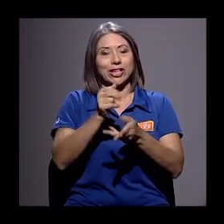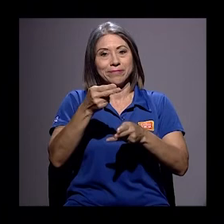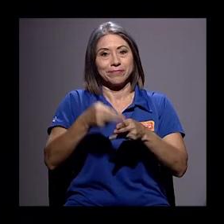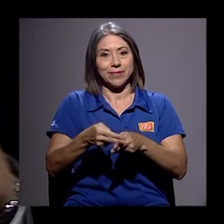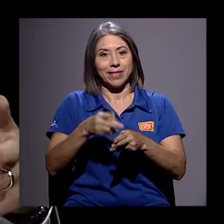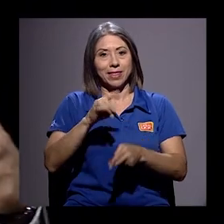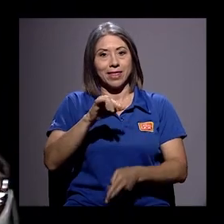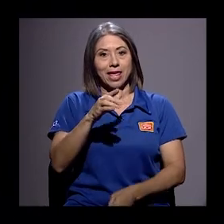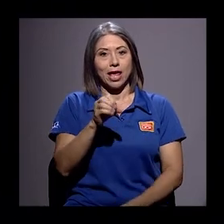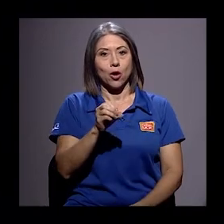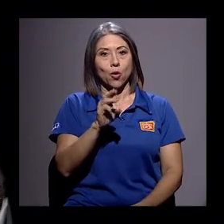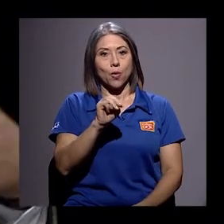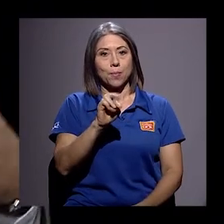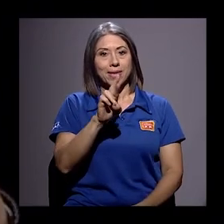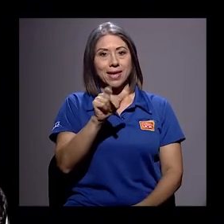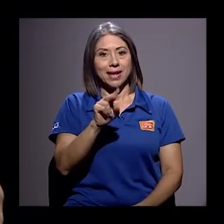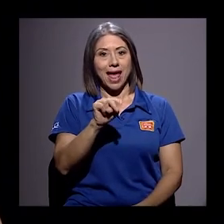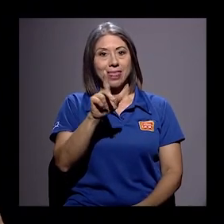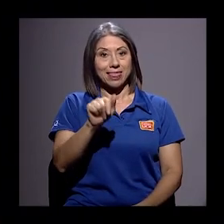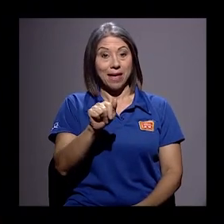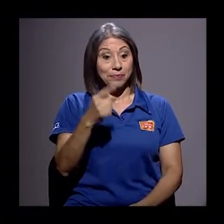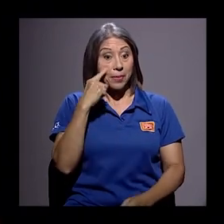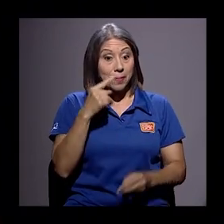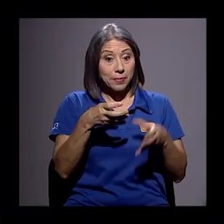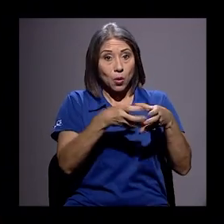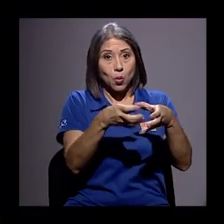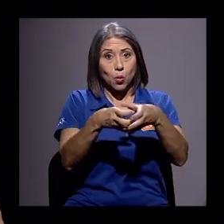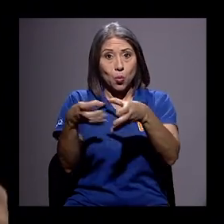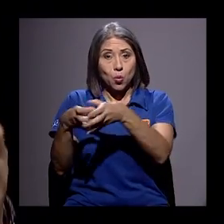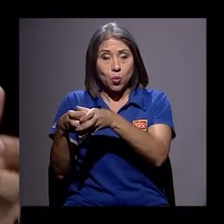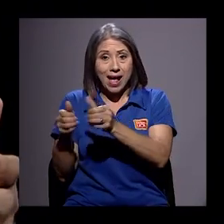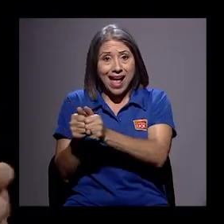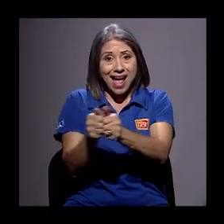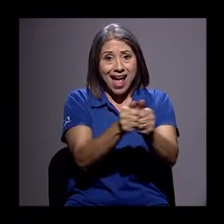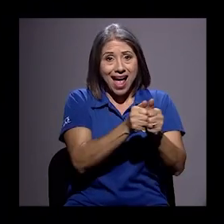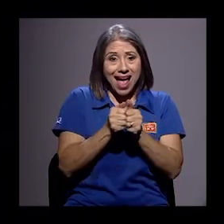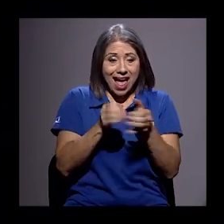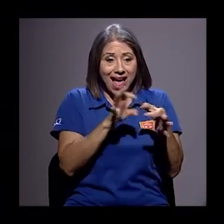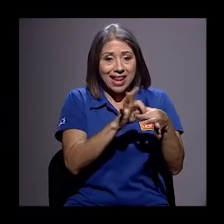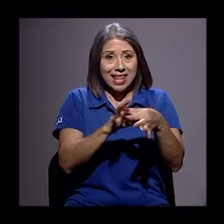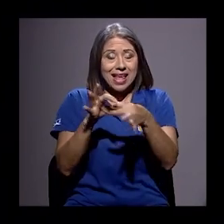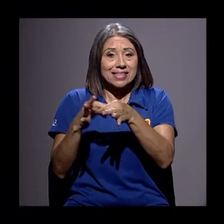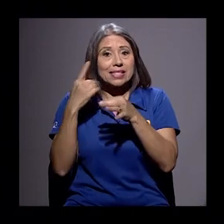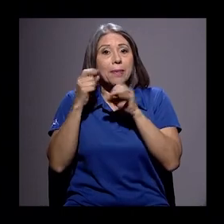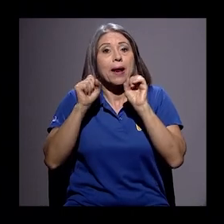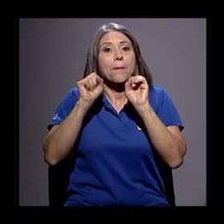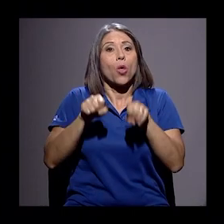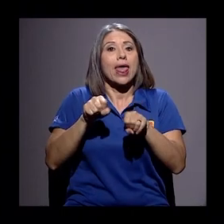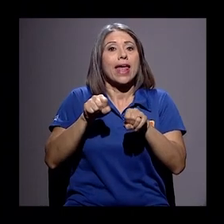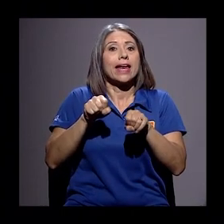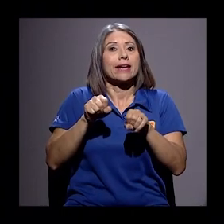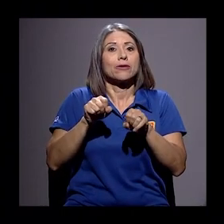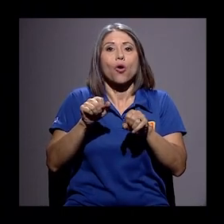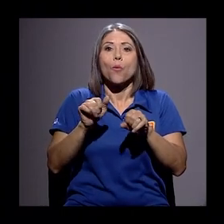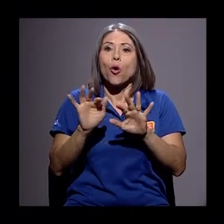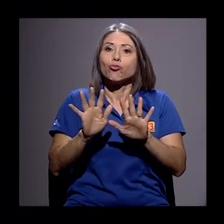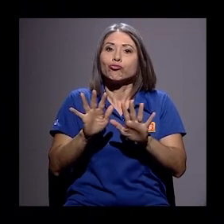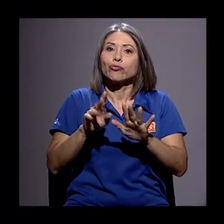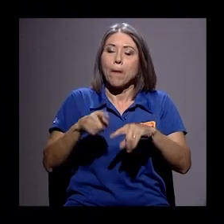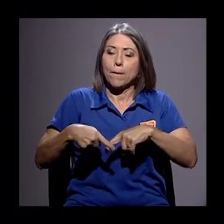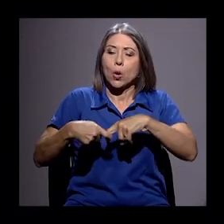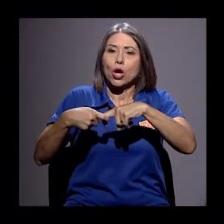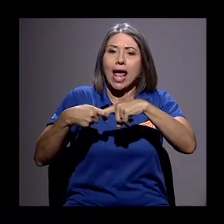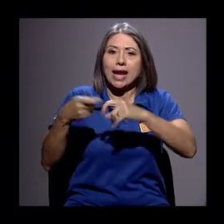coaliciones las organizaciones las alianzas en este sentido para poder bloquear a algún candidato siempre tienen